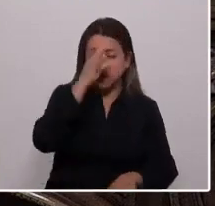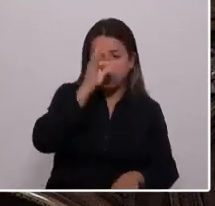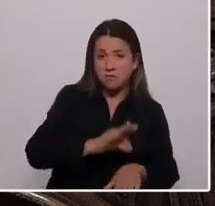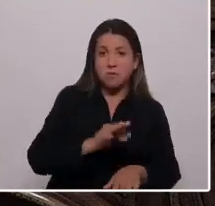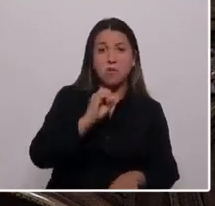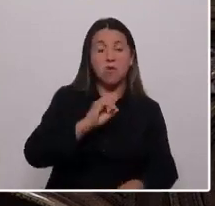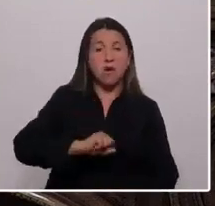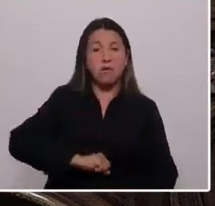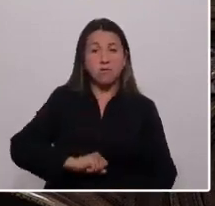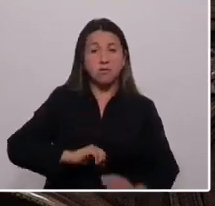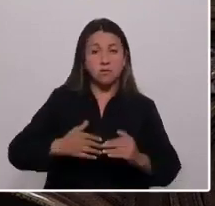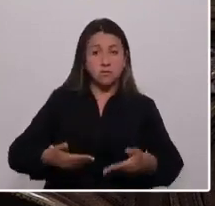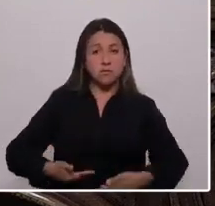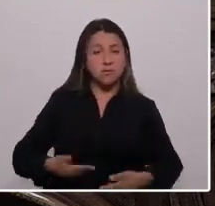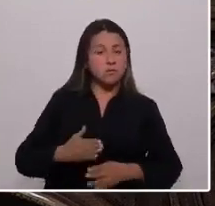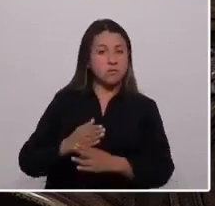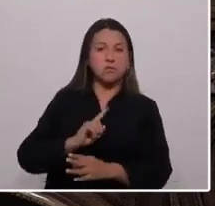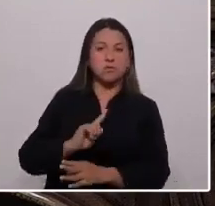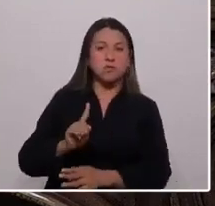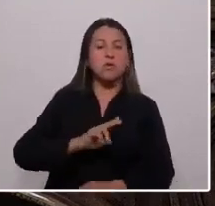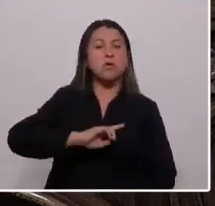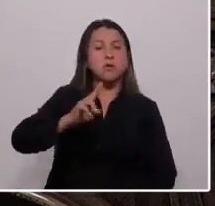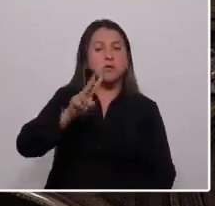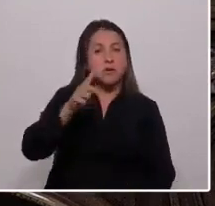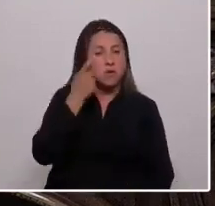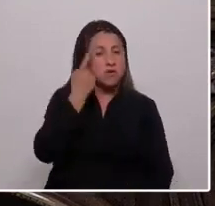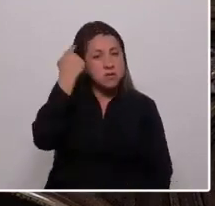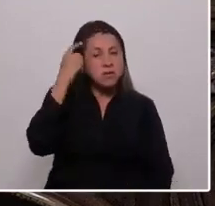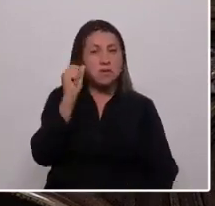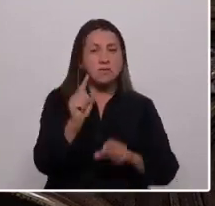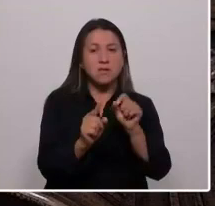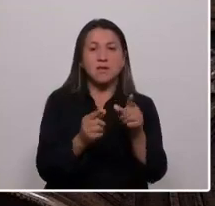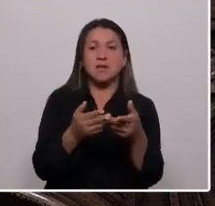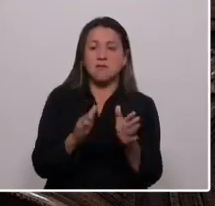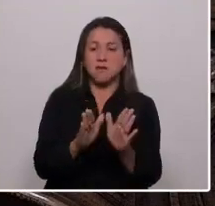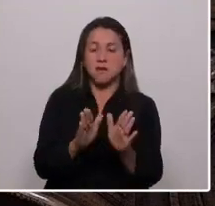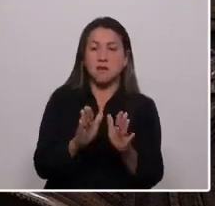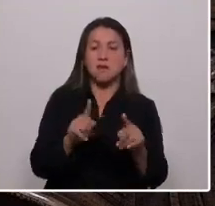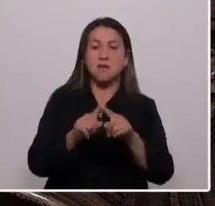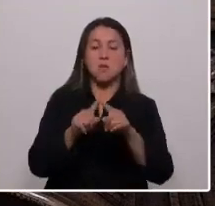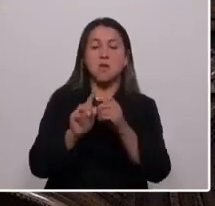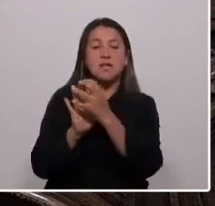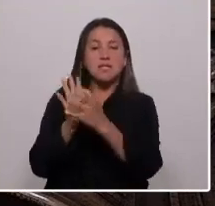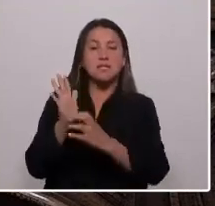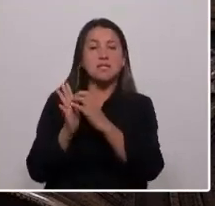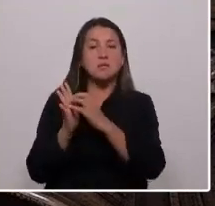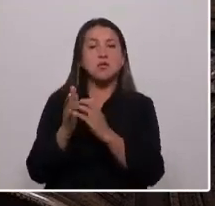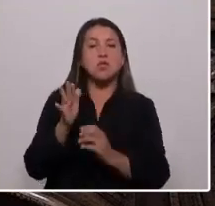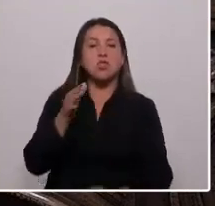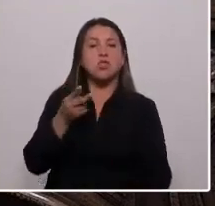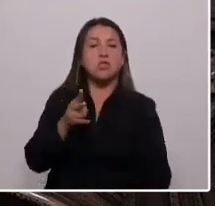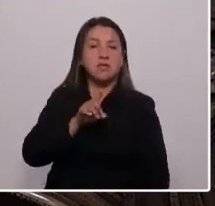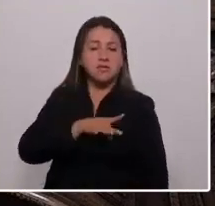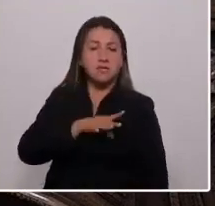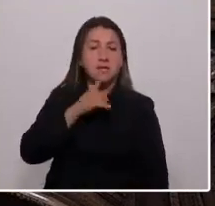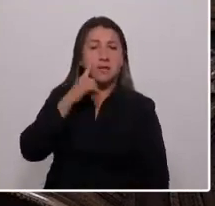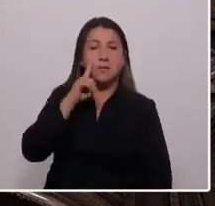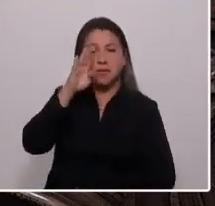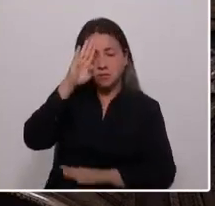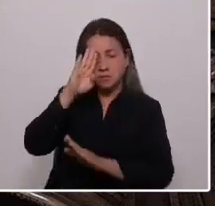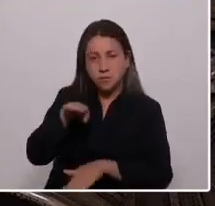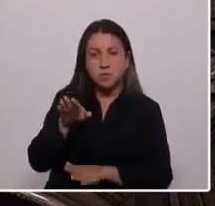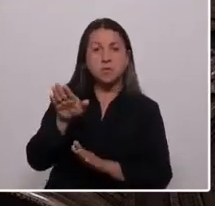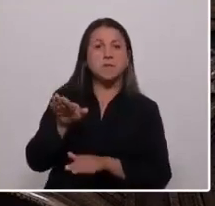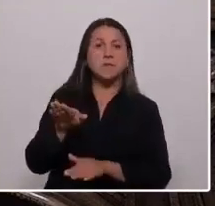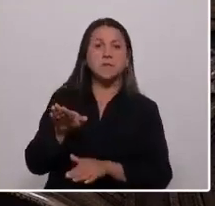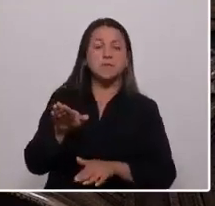la libertad religiosa y de conciencia. Defenderé los símbolos patrios, pero no como una idolatría absurda o desordenada,